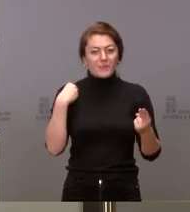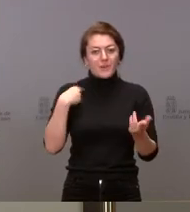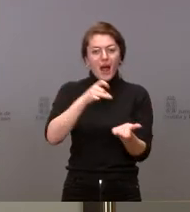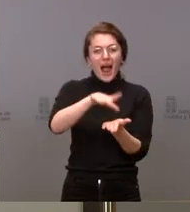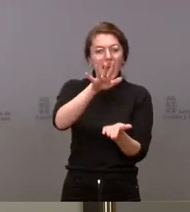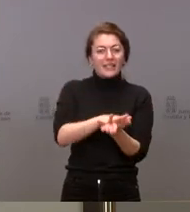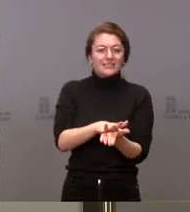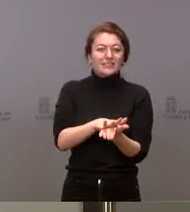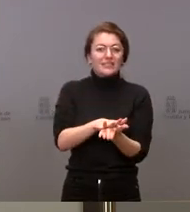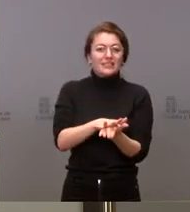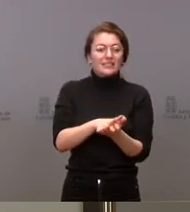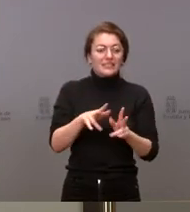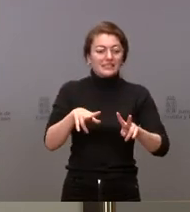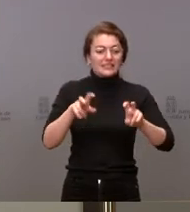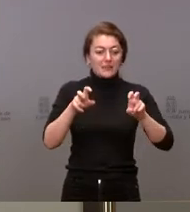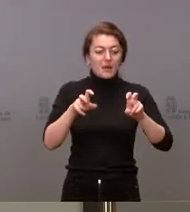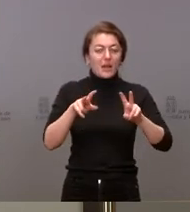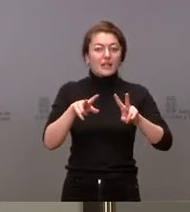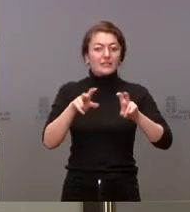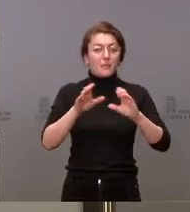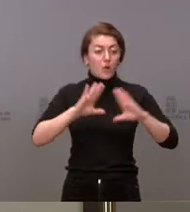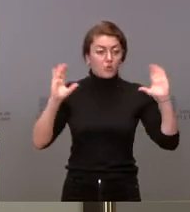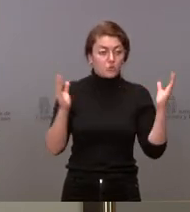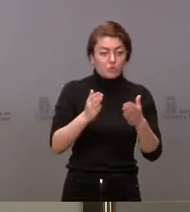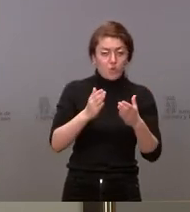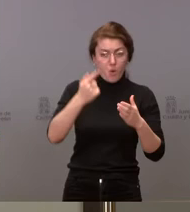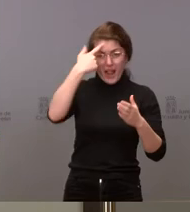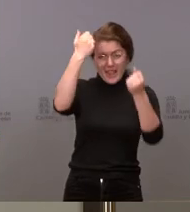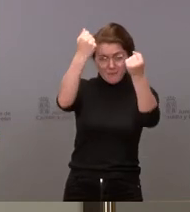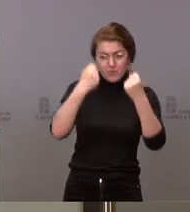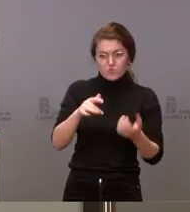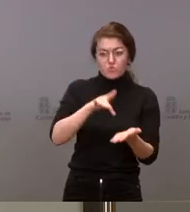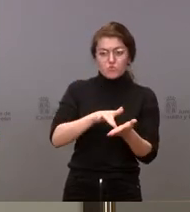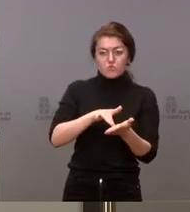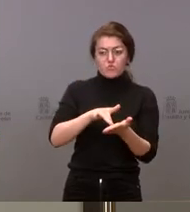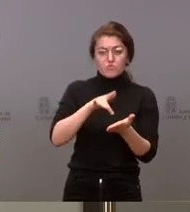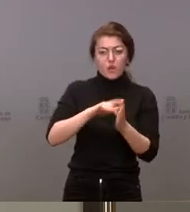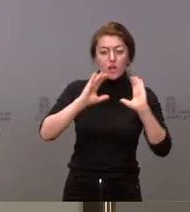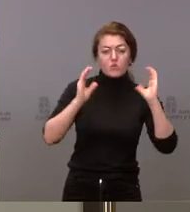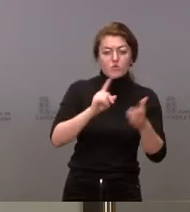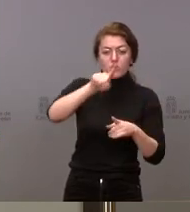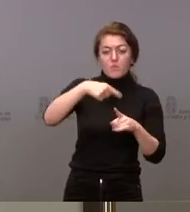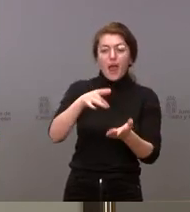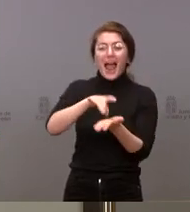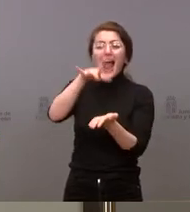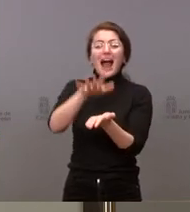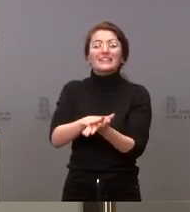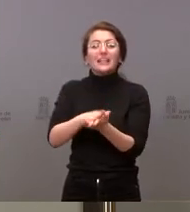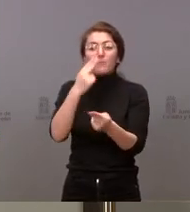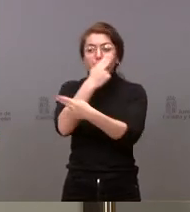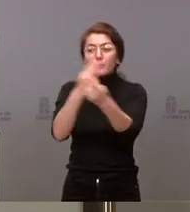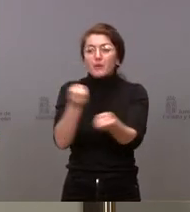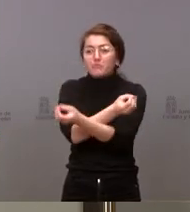de los expertos cuando se reúnen los expertos parece que las últimas reuniones esas actas no se han hecho